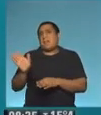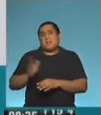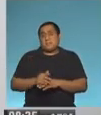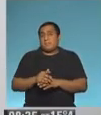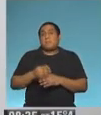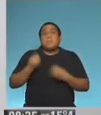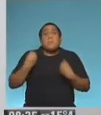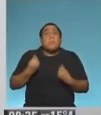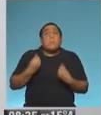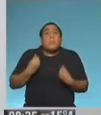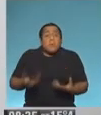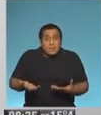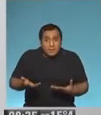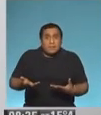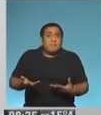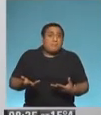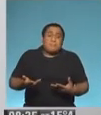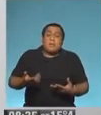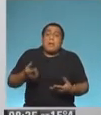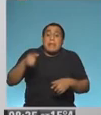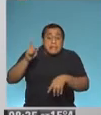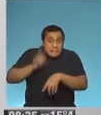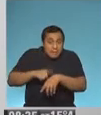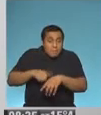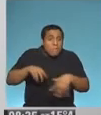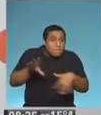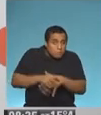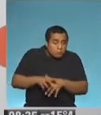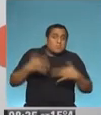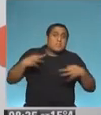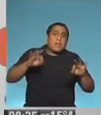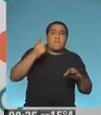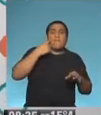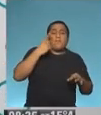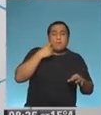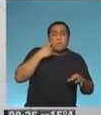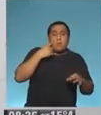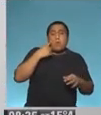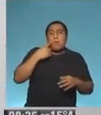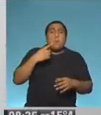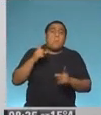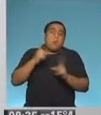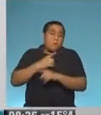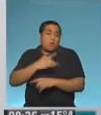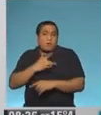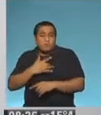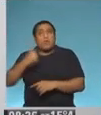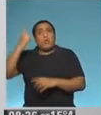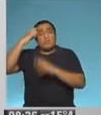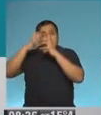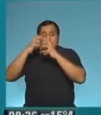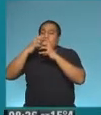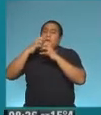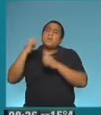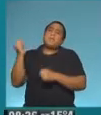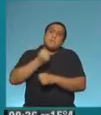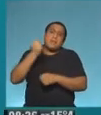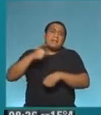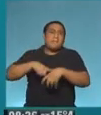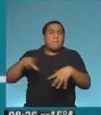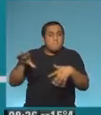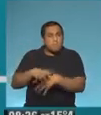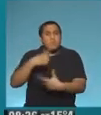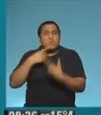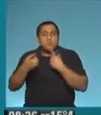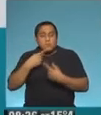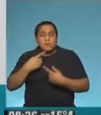salva vida cuando se trata de un ataque cardíaco o de un accidente cerebrovascular. Ese mensaje sería muy importante. Es muy,